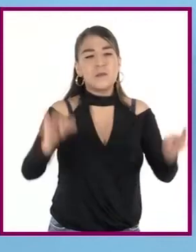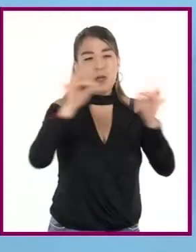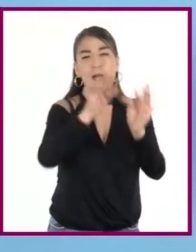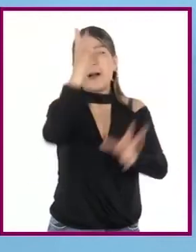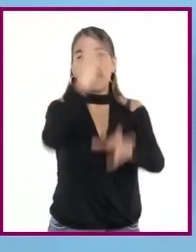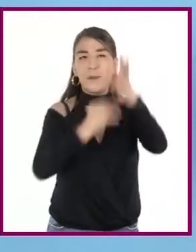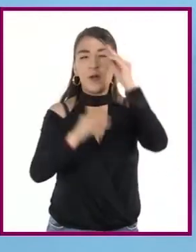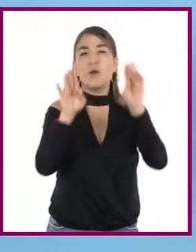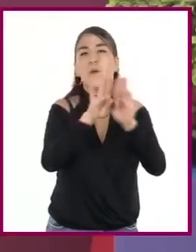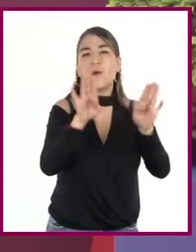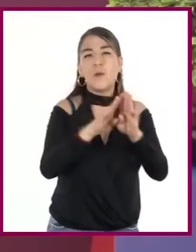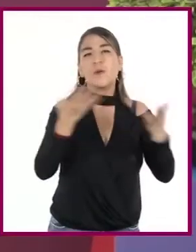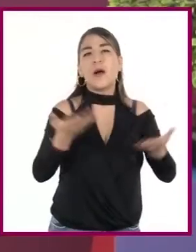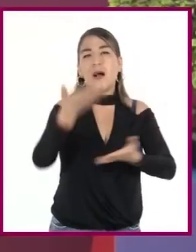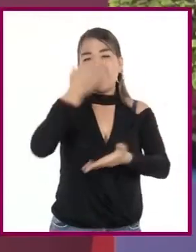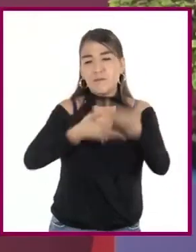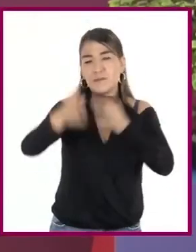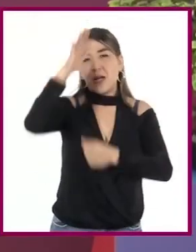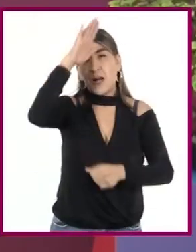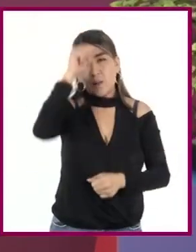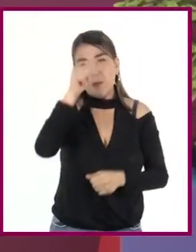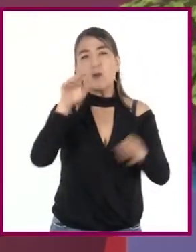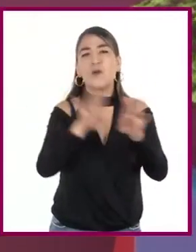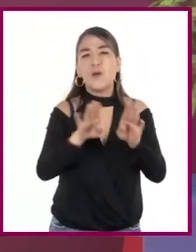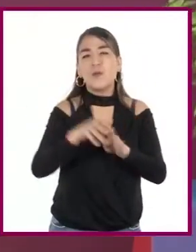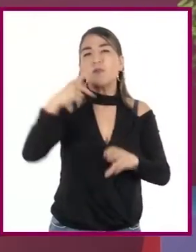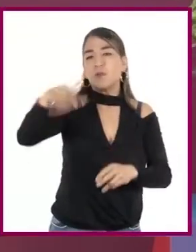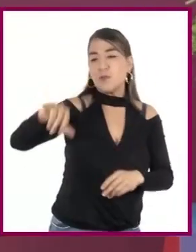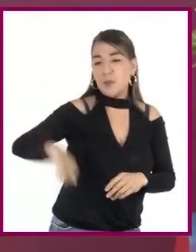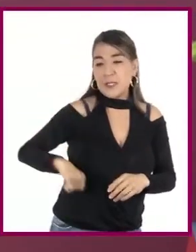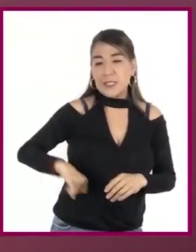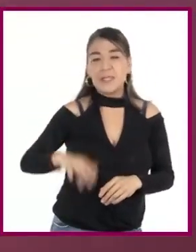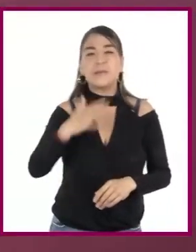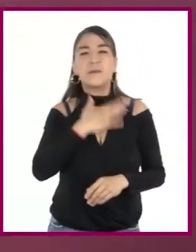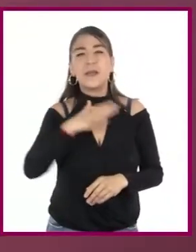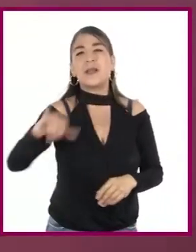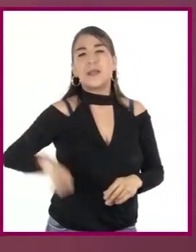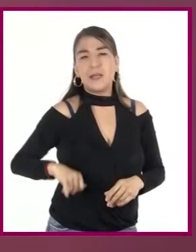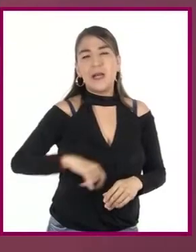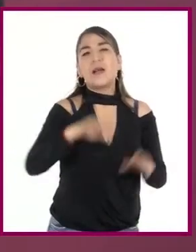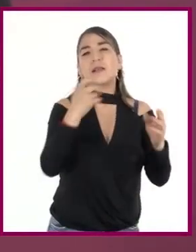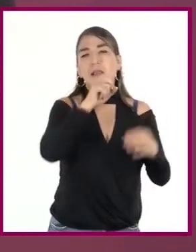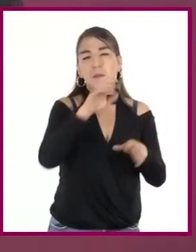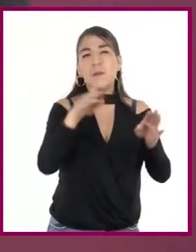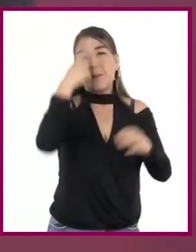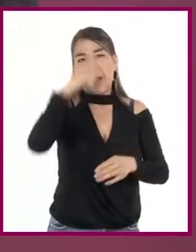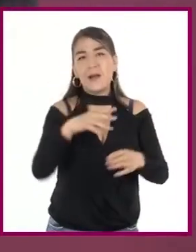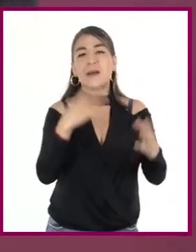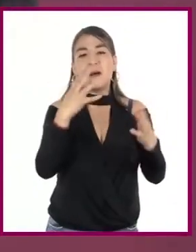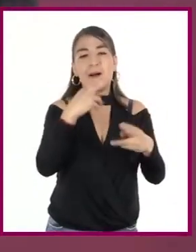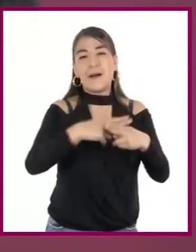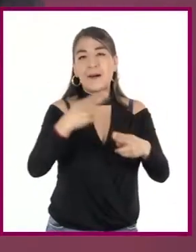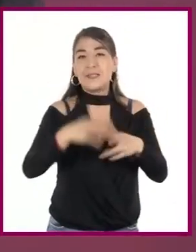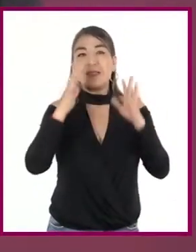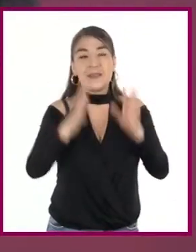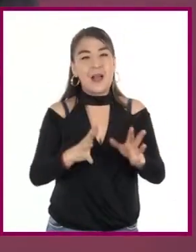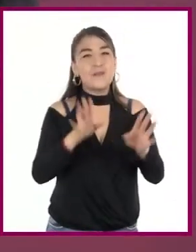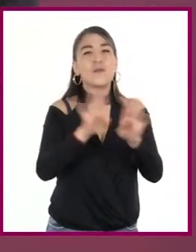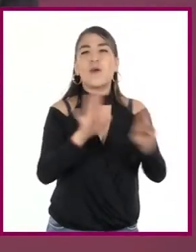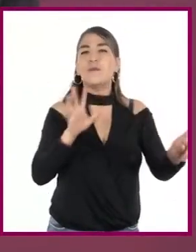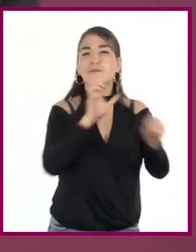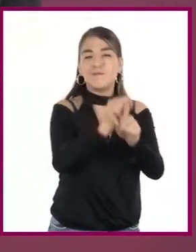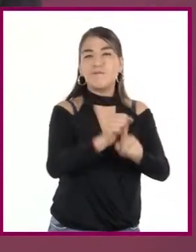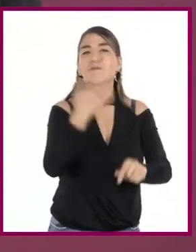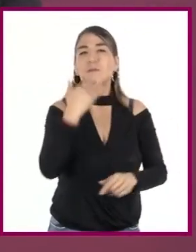a negociar considerando los intereses propios y los ajenos, hasta llegar a un consenso y solucionar